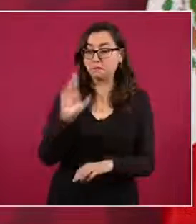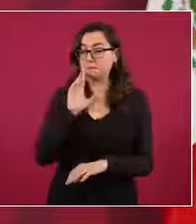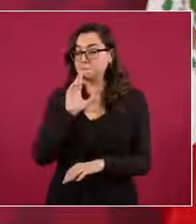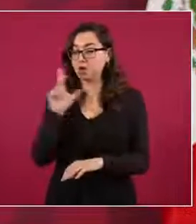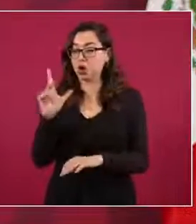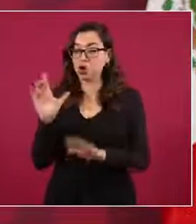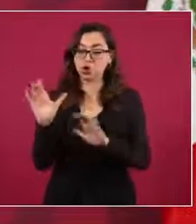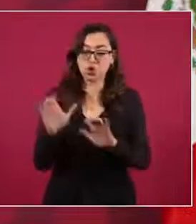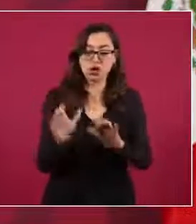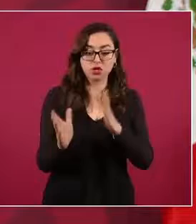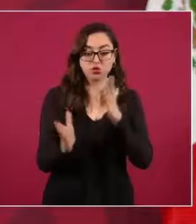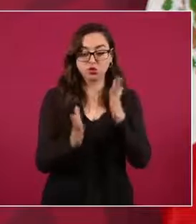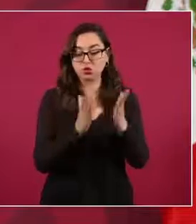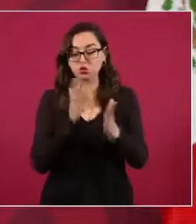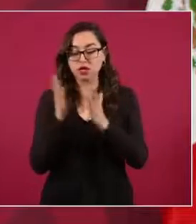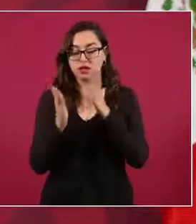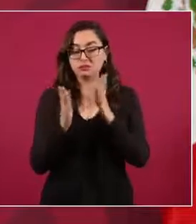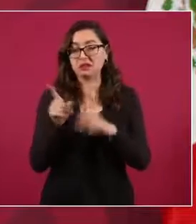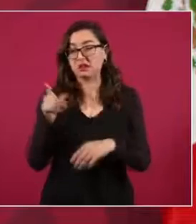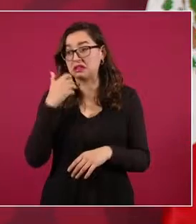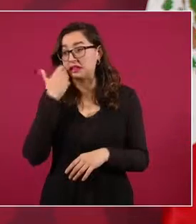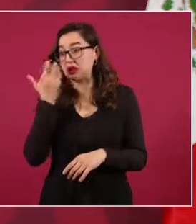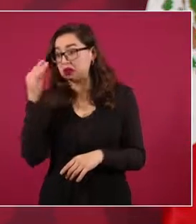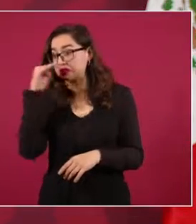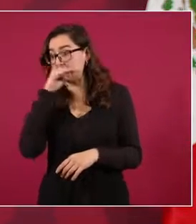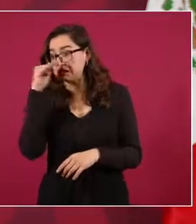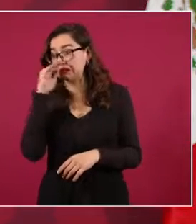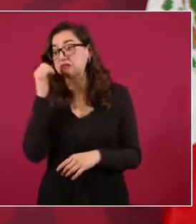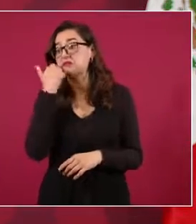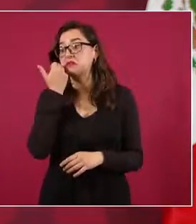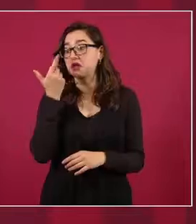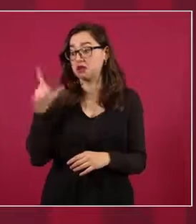Y de ahí los exámenes de admisión.